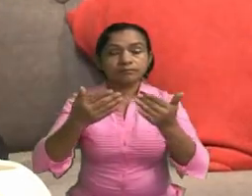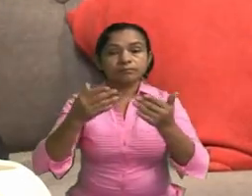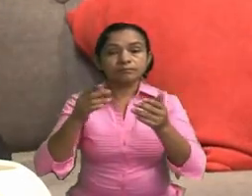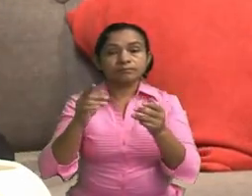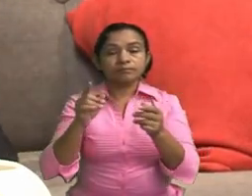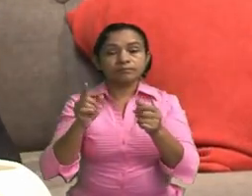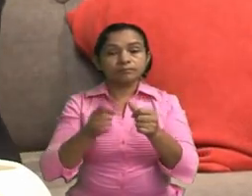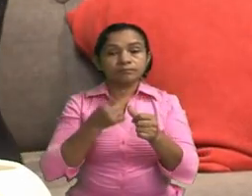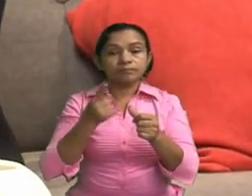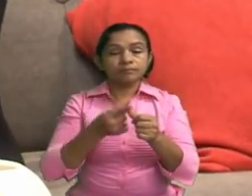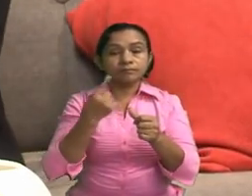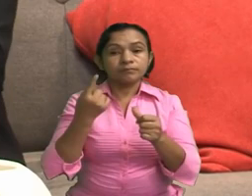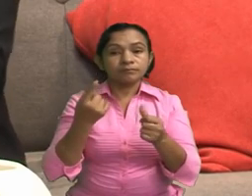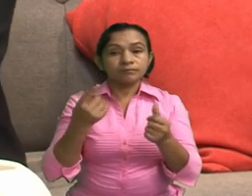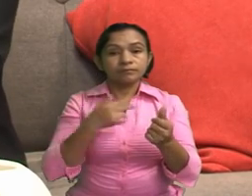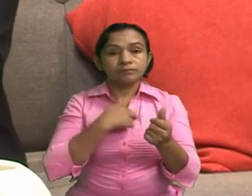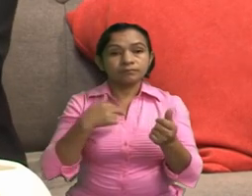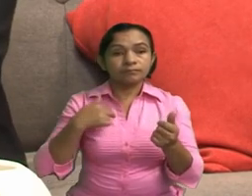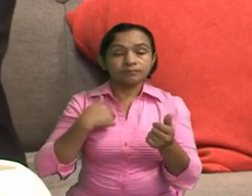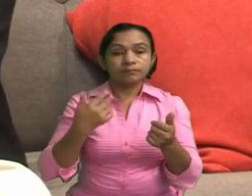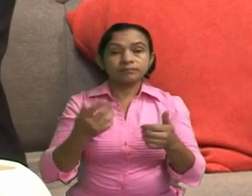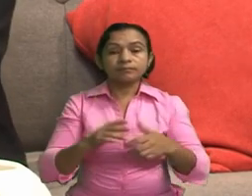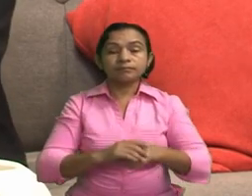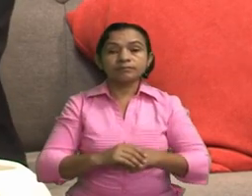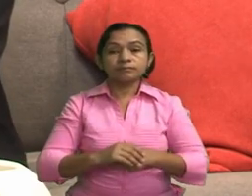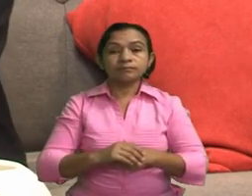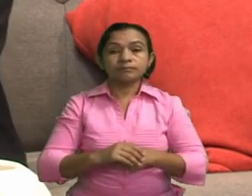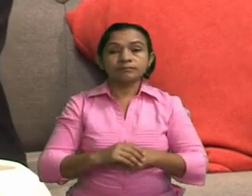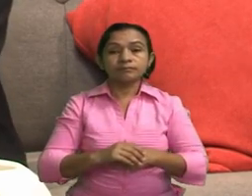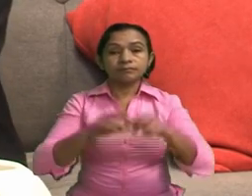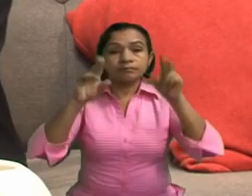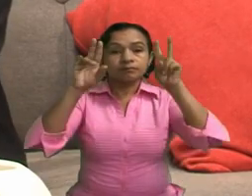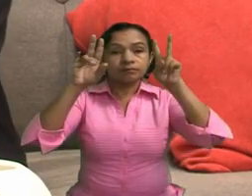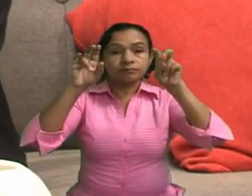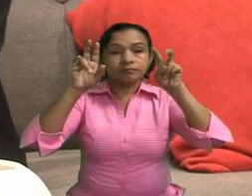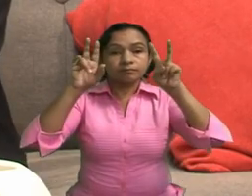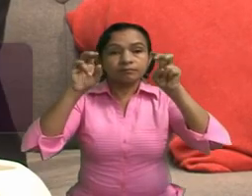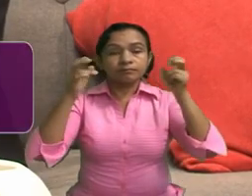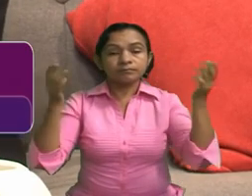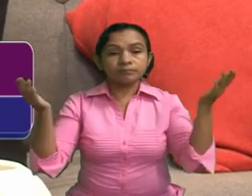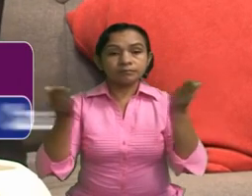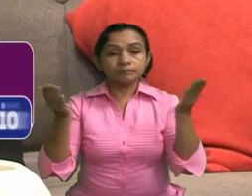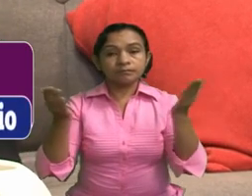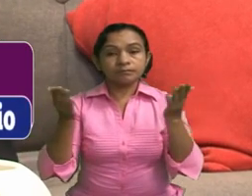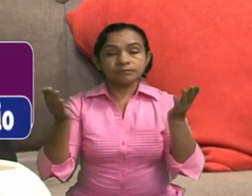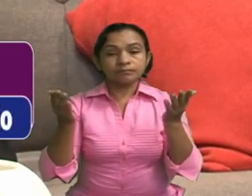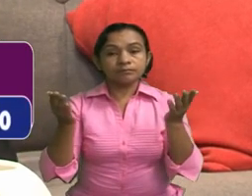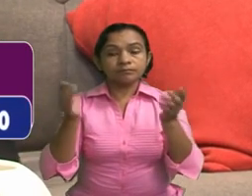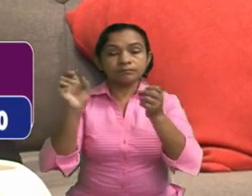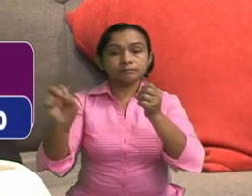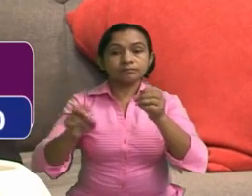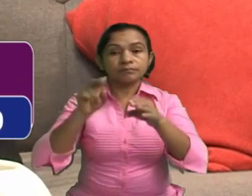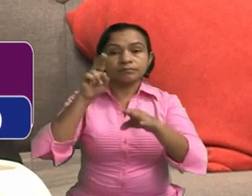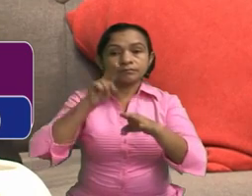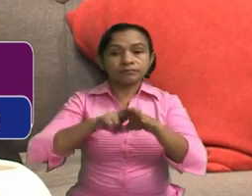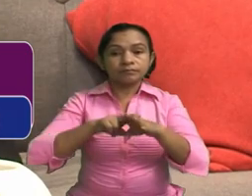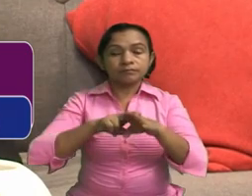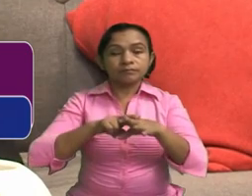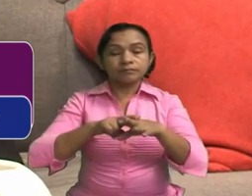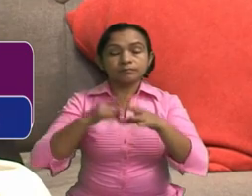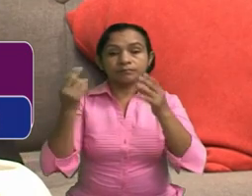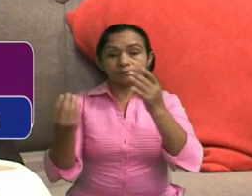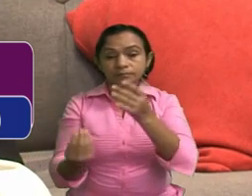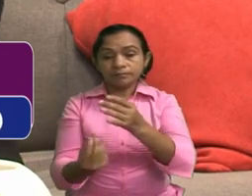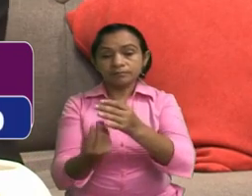primer proceso que es el tema de la Estrategia Nacional de